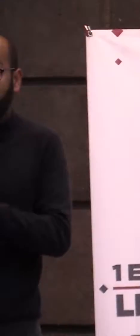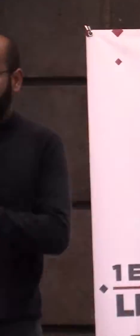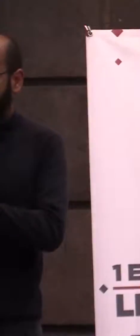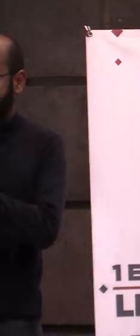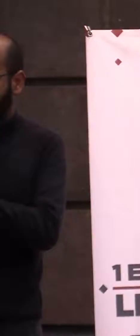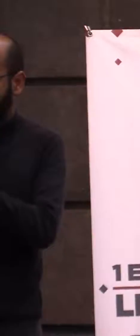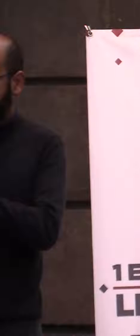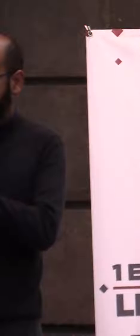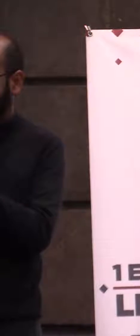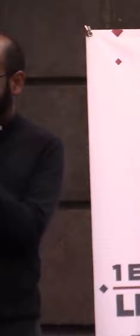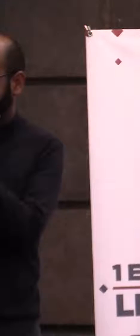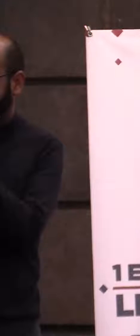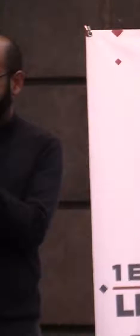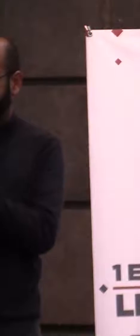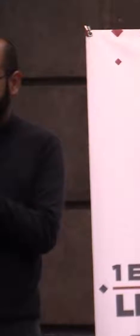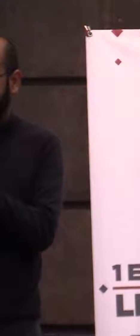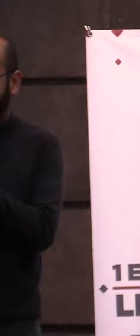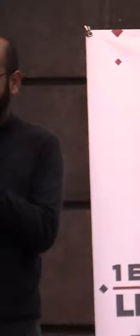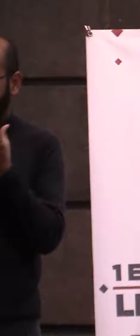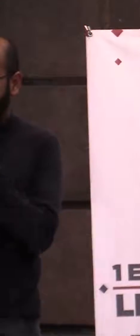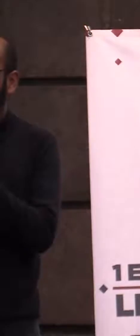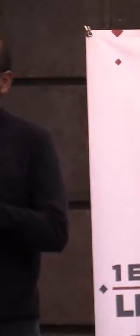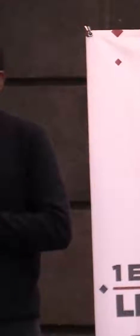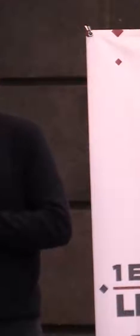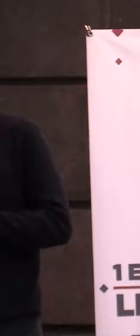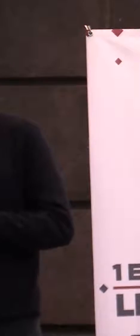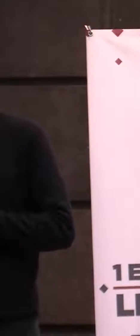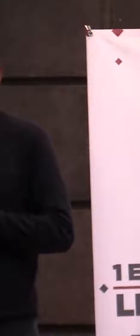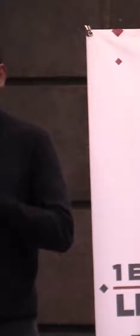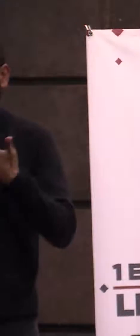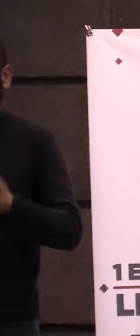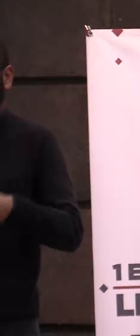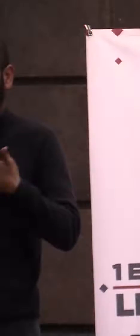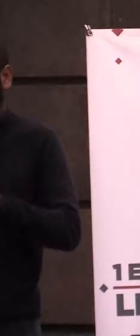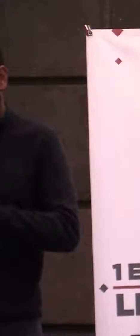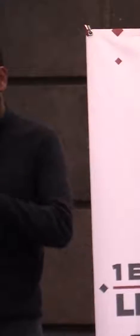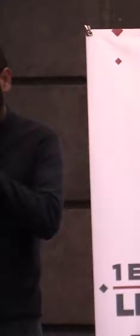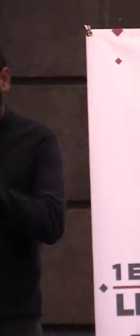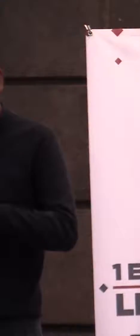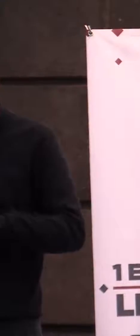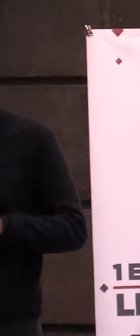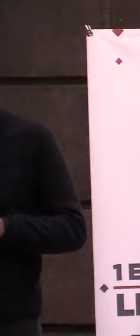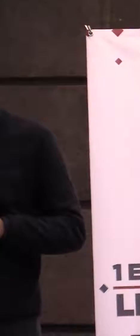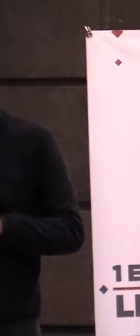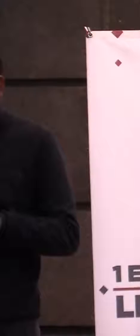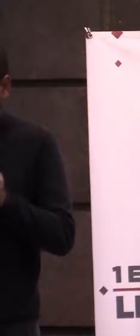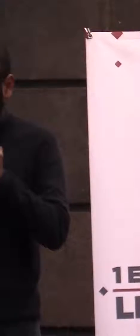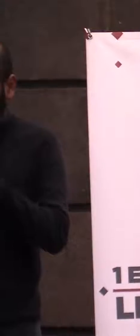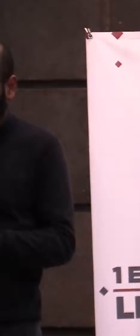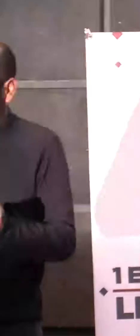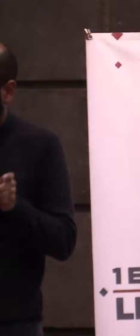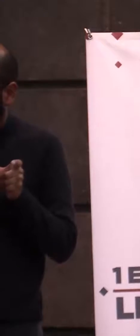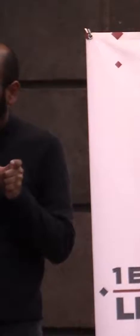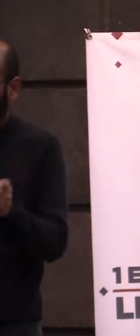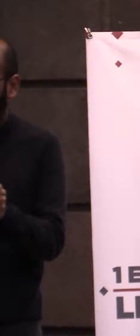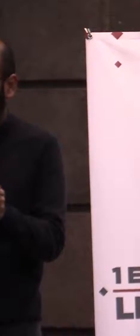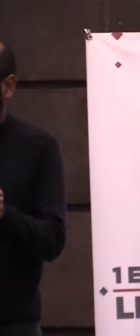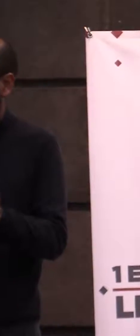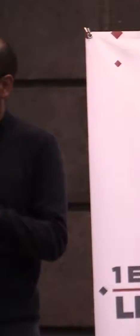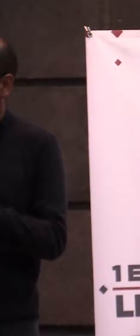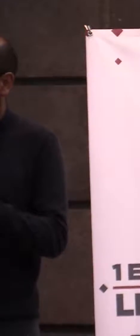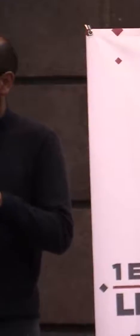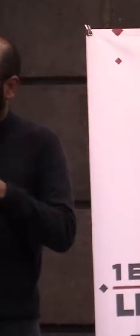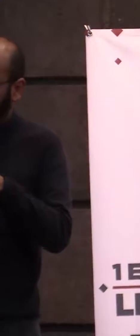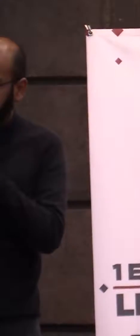transformación tenemos un gran reto en materia de seguridad. Existen delitos de alto impacto